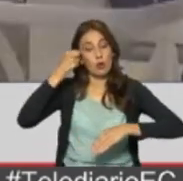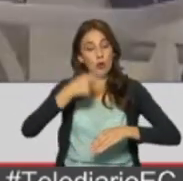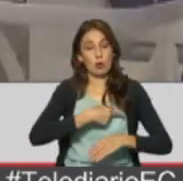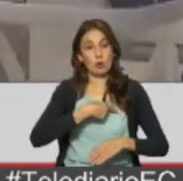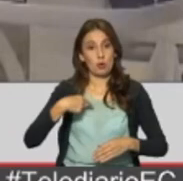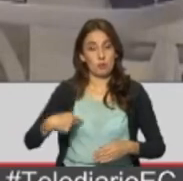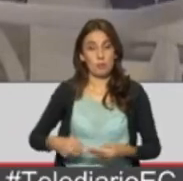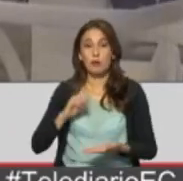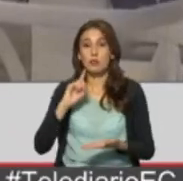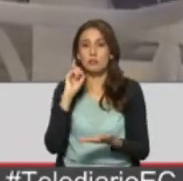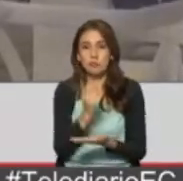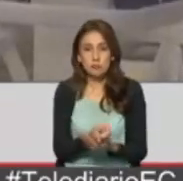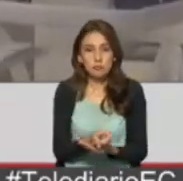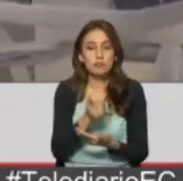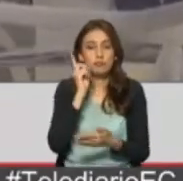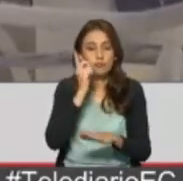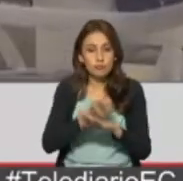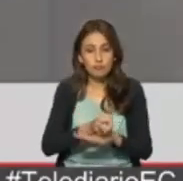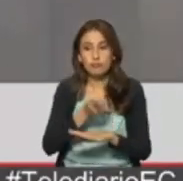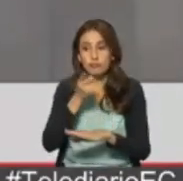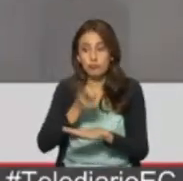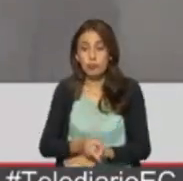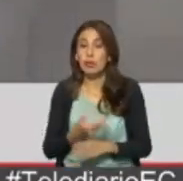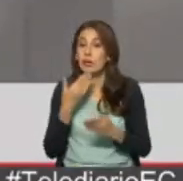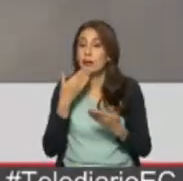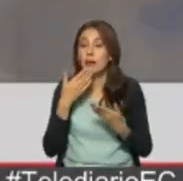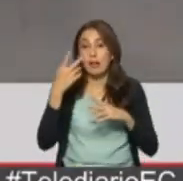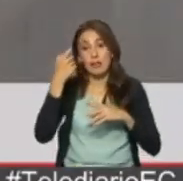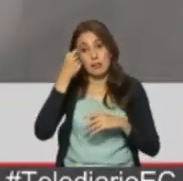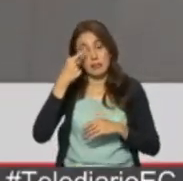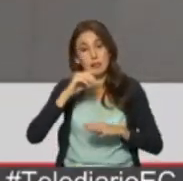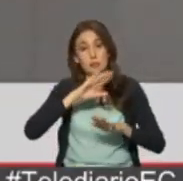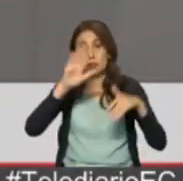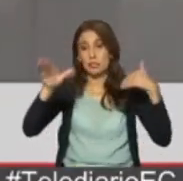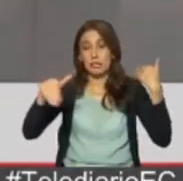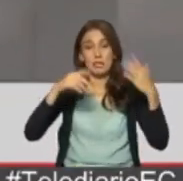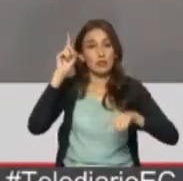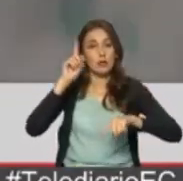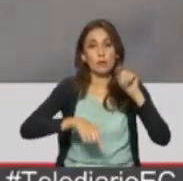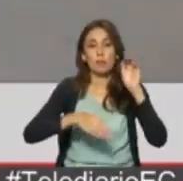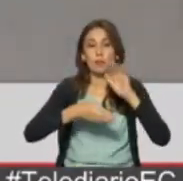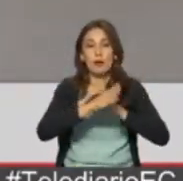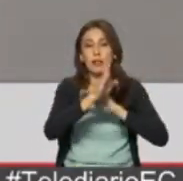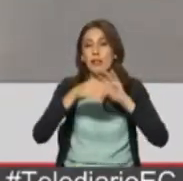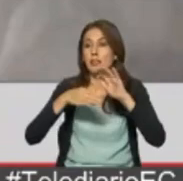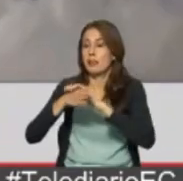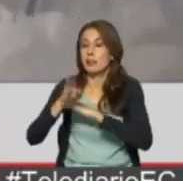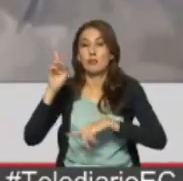muy estrictas en este momento. Entendemos que existe un toque de queda, las actividades están interrumpidas en muchas